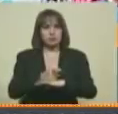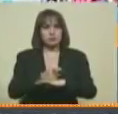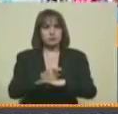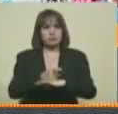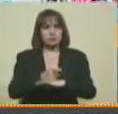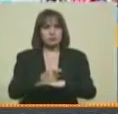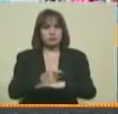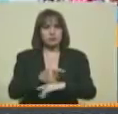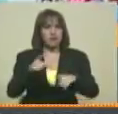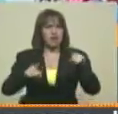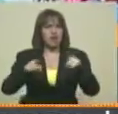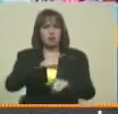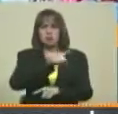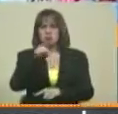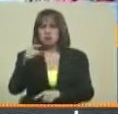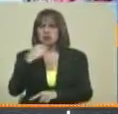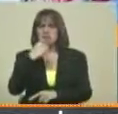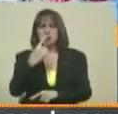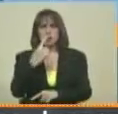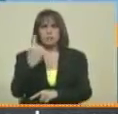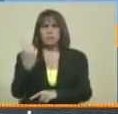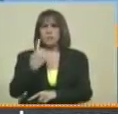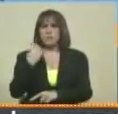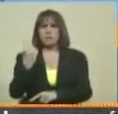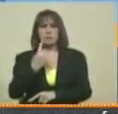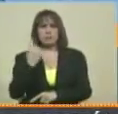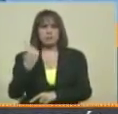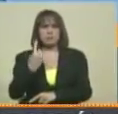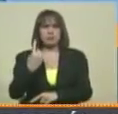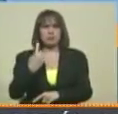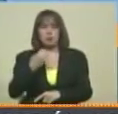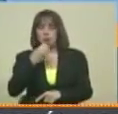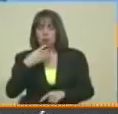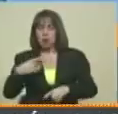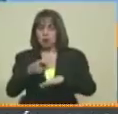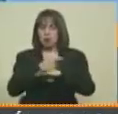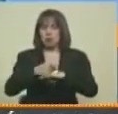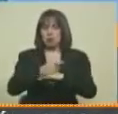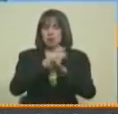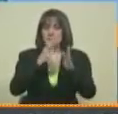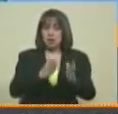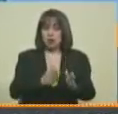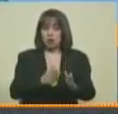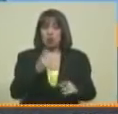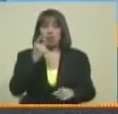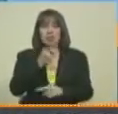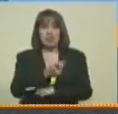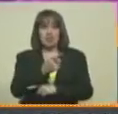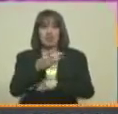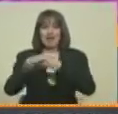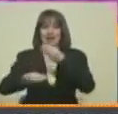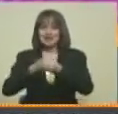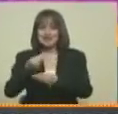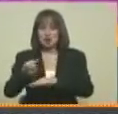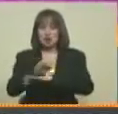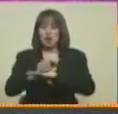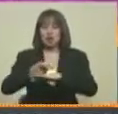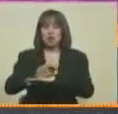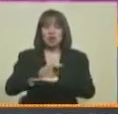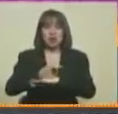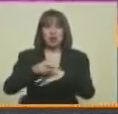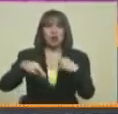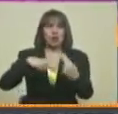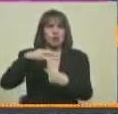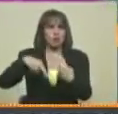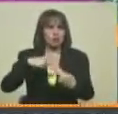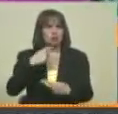Alguien de ustedes dijo, no solo hace falta hacer un buen gobierno, hay que hacer un gobierno revolucionario. No sé si